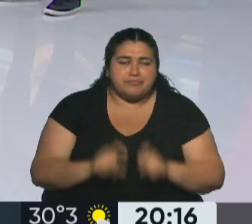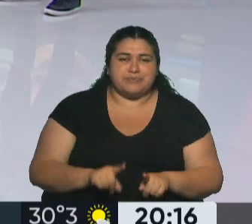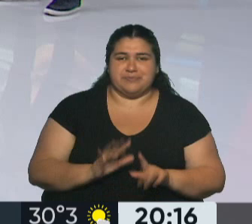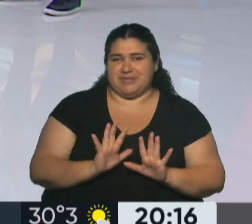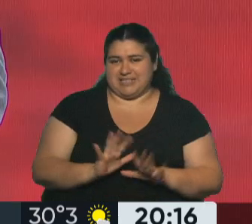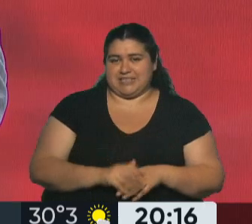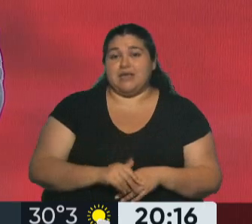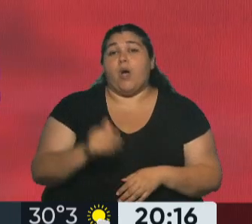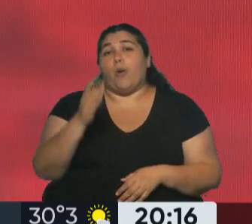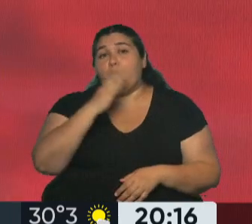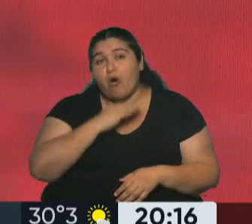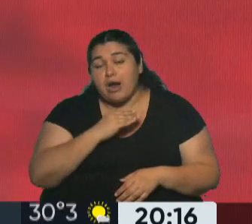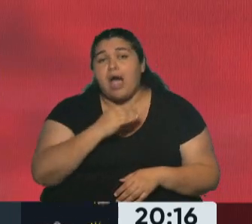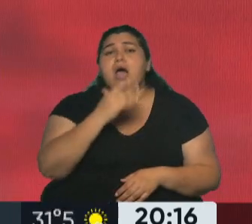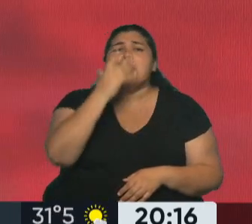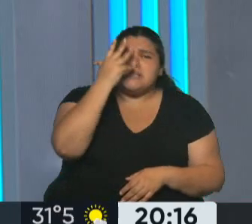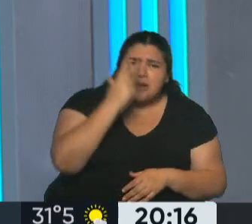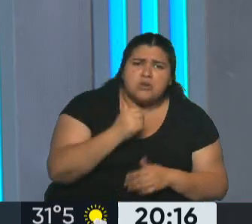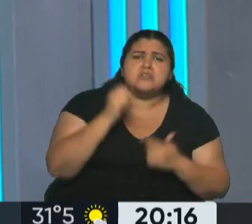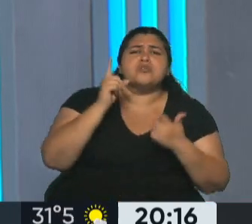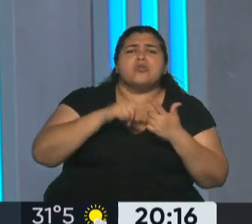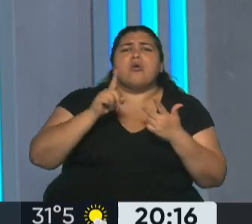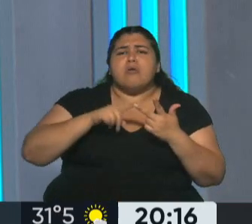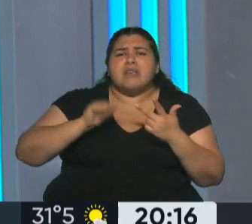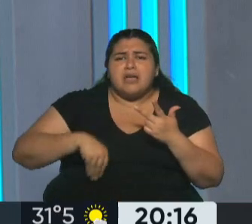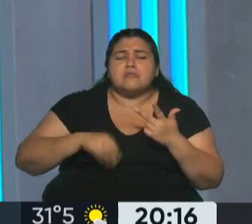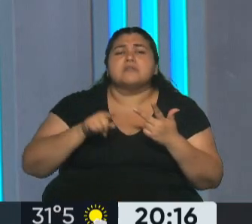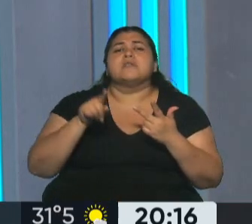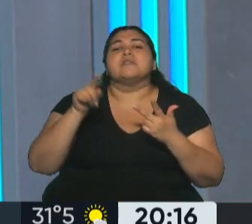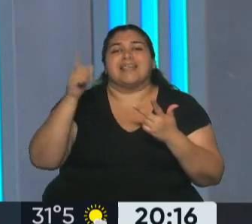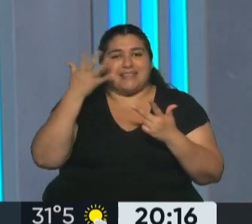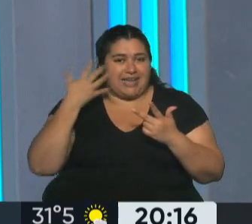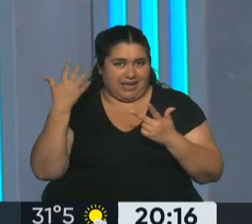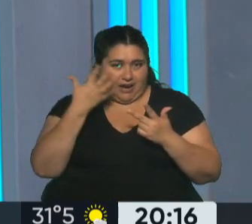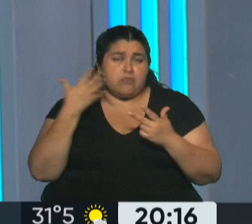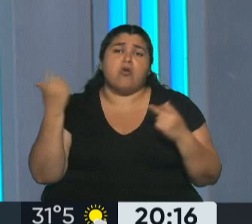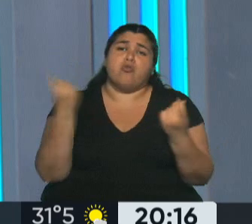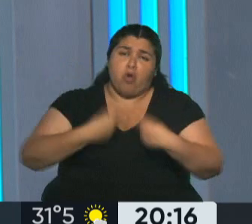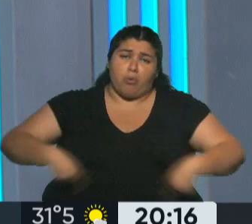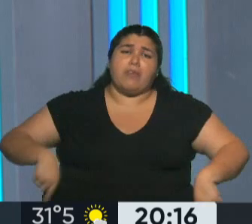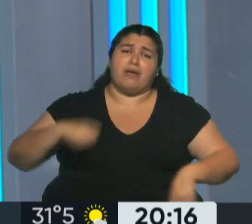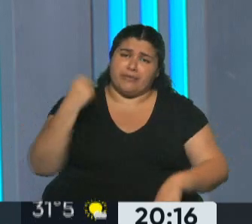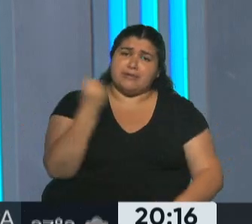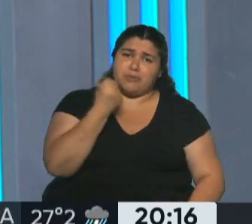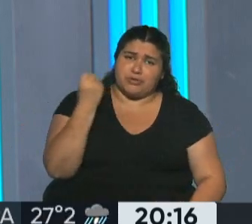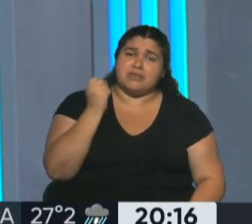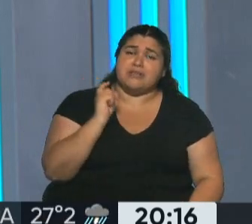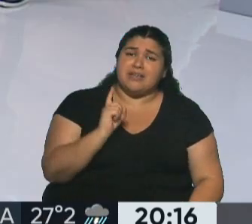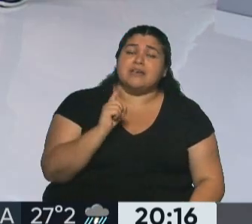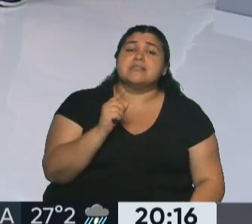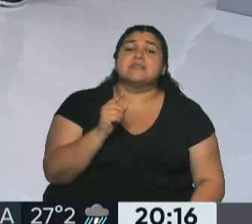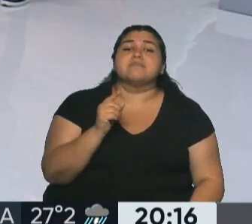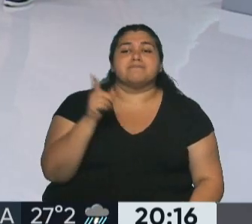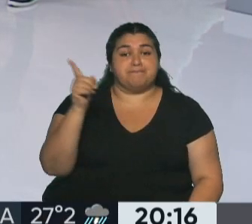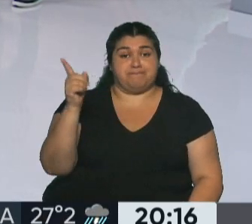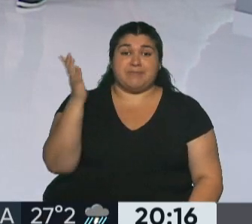Así que boca San Lorenzo Y qué otros clubes votan mañana tigre Tenemos también con novedades importantes porque justamente esta cara